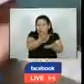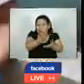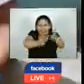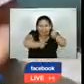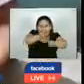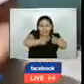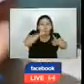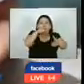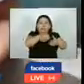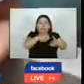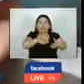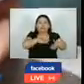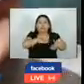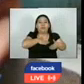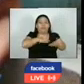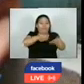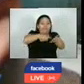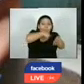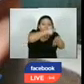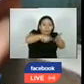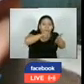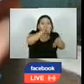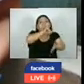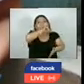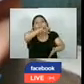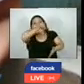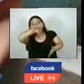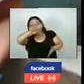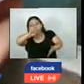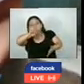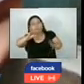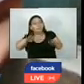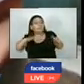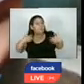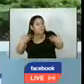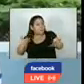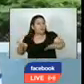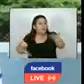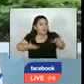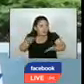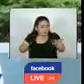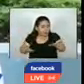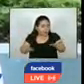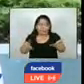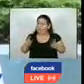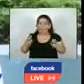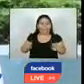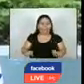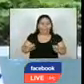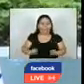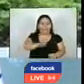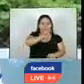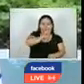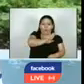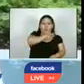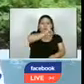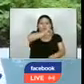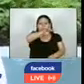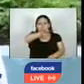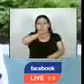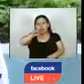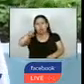pues, regulados o más bien prohibidos de parte del Instituto Salvadoreño de Seguro Social para su venta libre. Estas personas, pues, en algunos